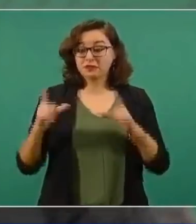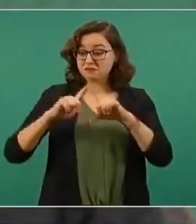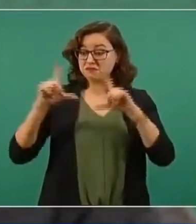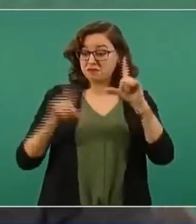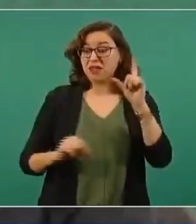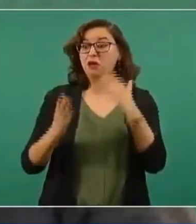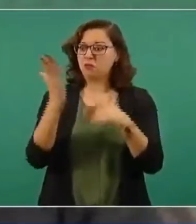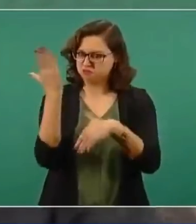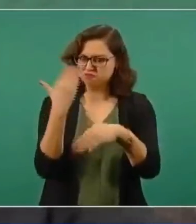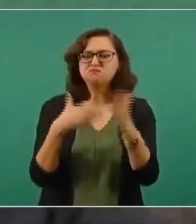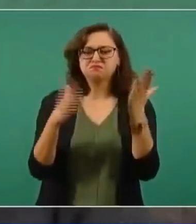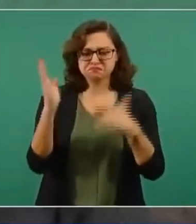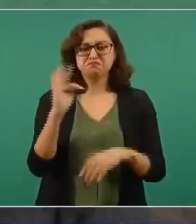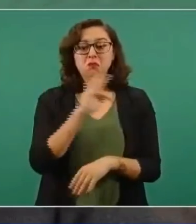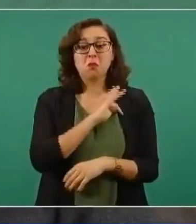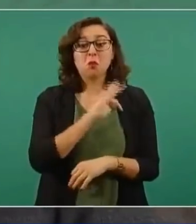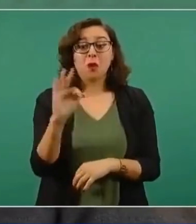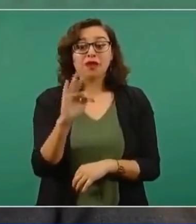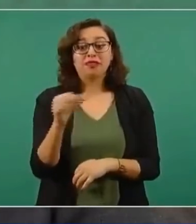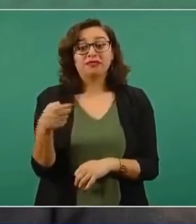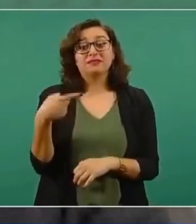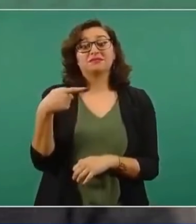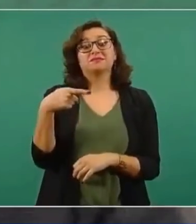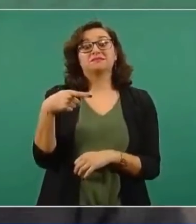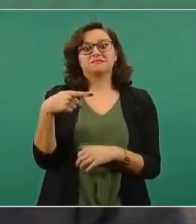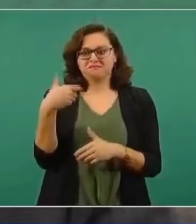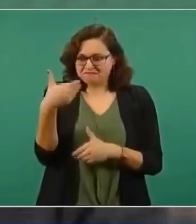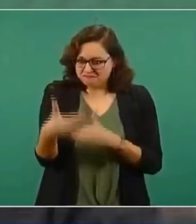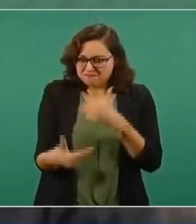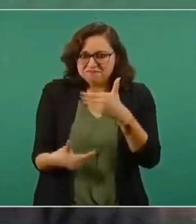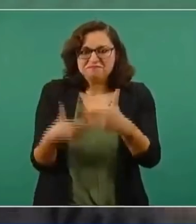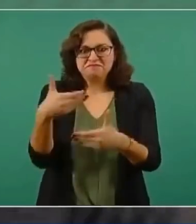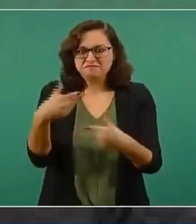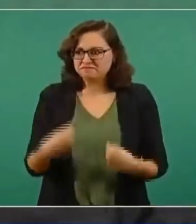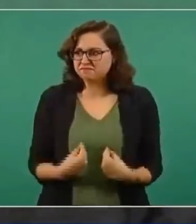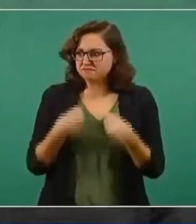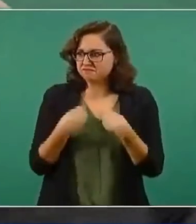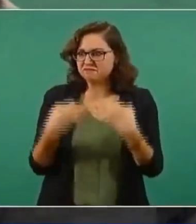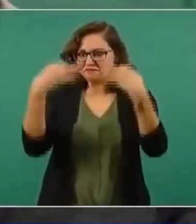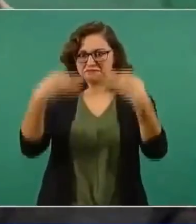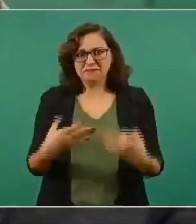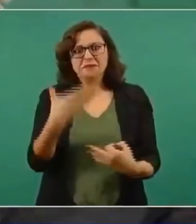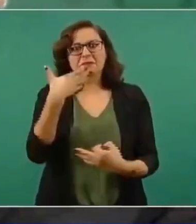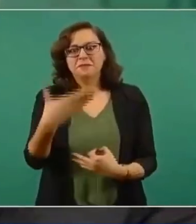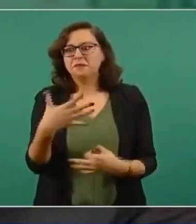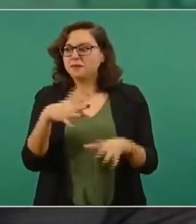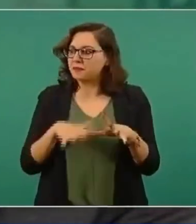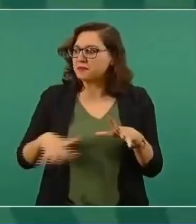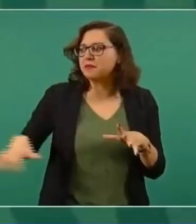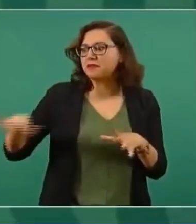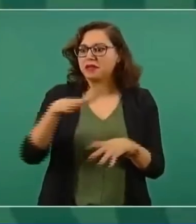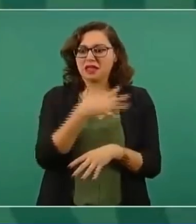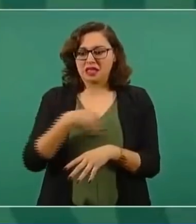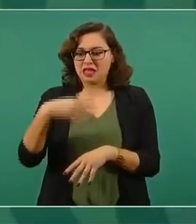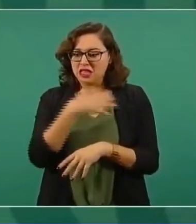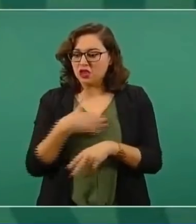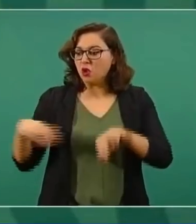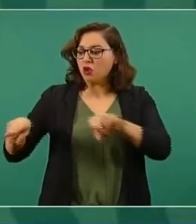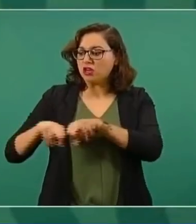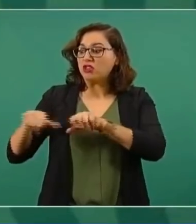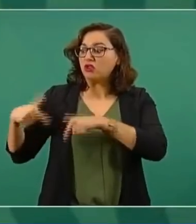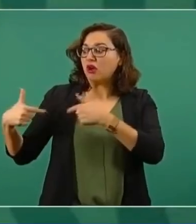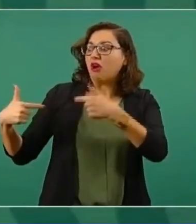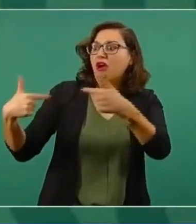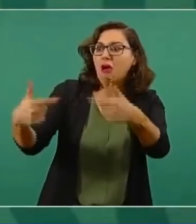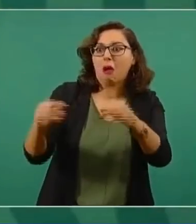nuestro país de salir adelante, de que se viva bien en México, de que vivan bien nuestros hijos, nuestros nietos, las futuras